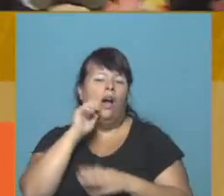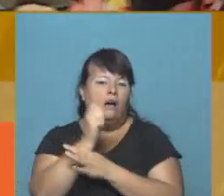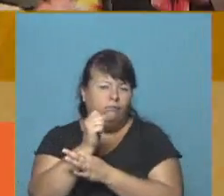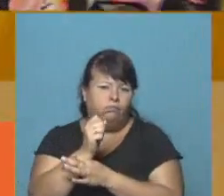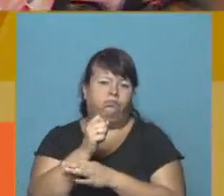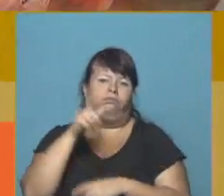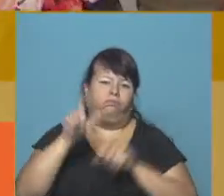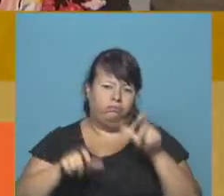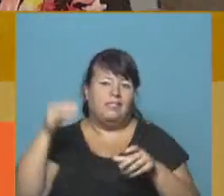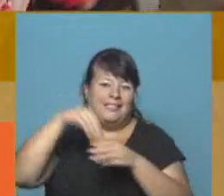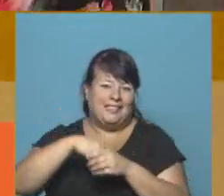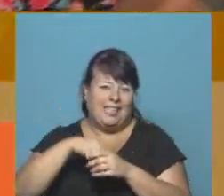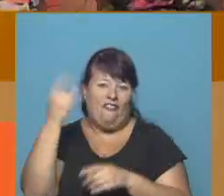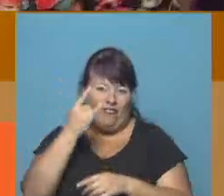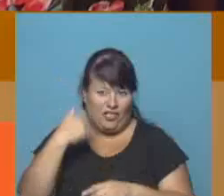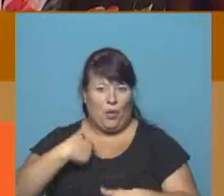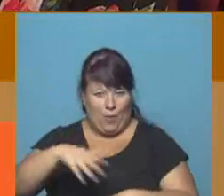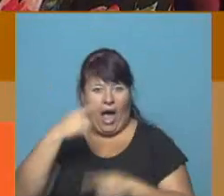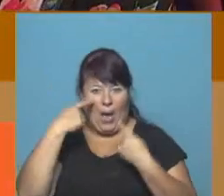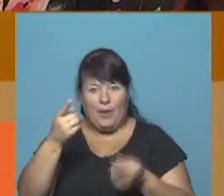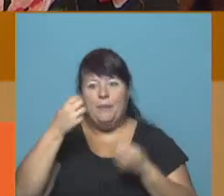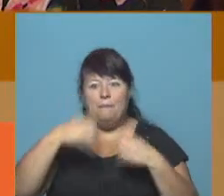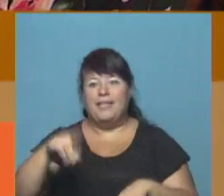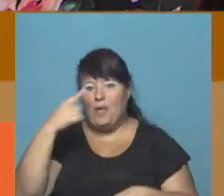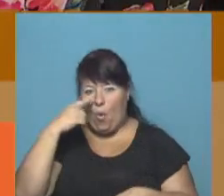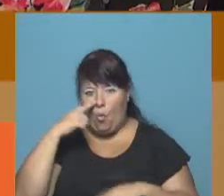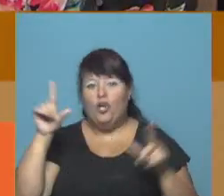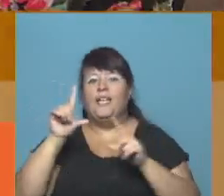de talentos que son parte de esta ficción. Ya la vamos a ver a partir de junio en la pantalla de nuestro canal.